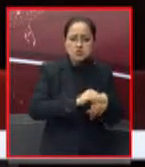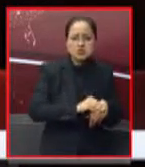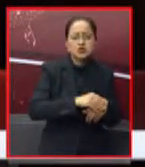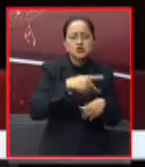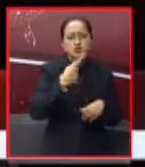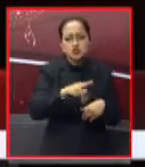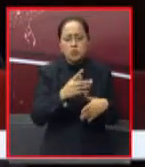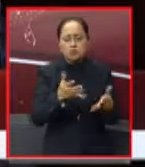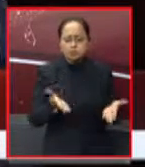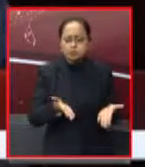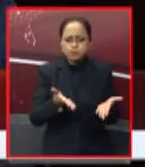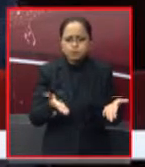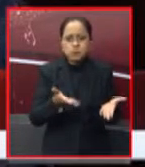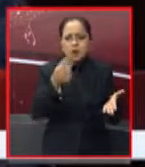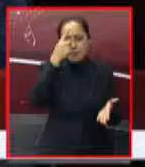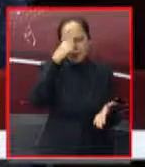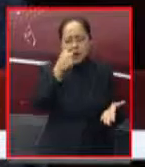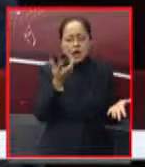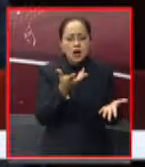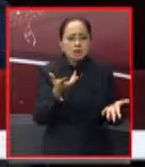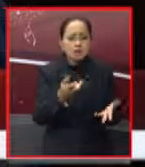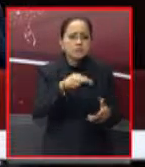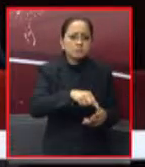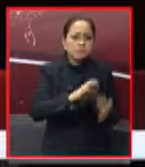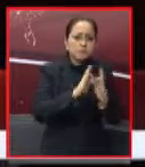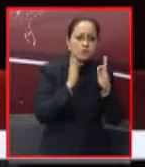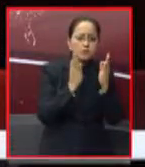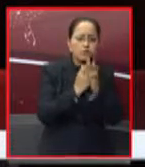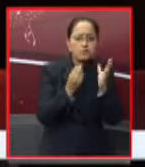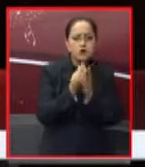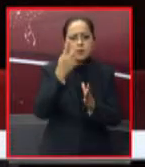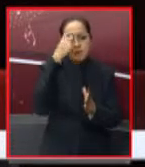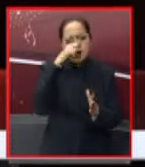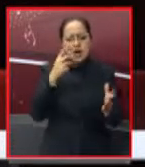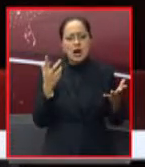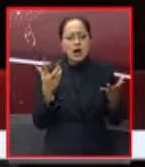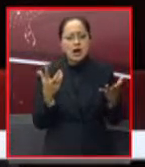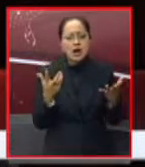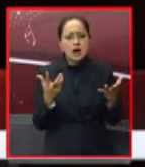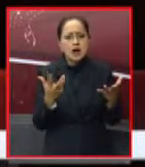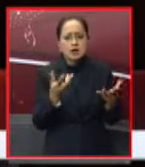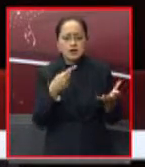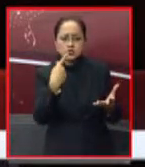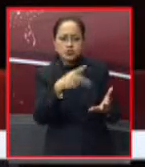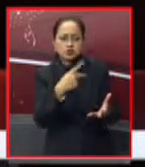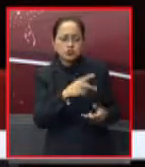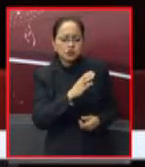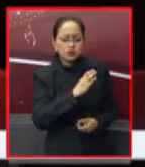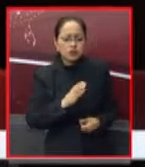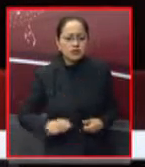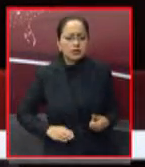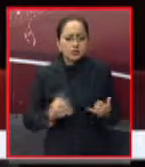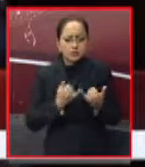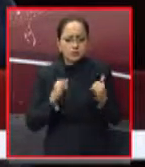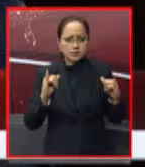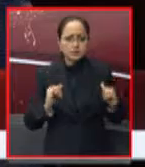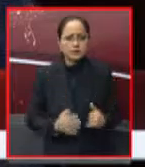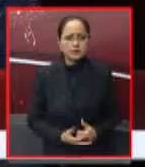las facultades y darle las herramientas suficientes a los candidatos independientes.